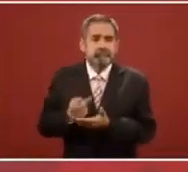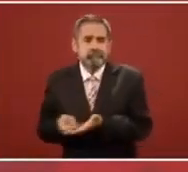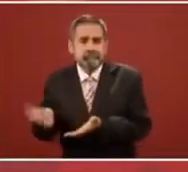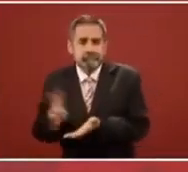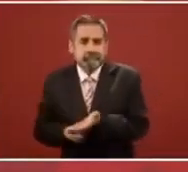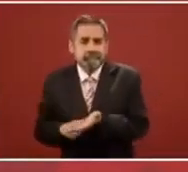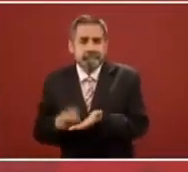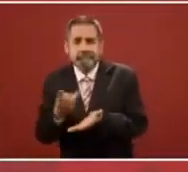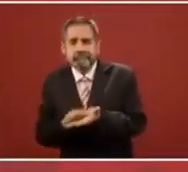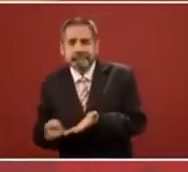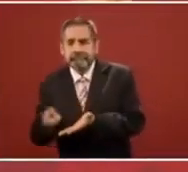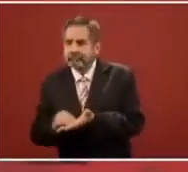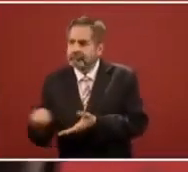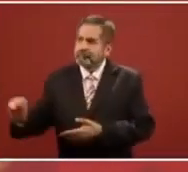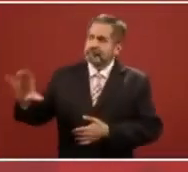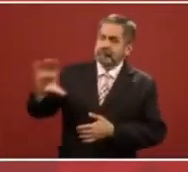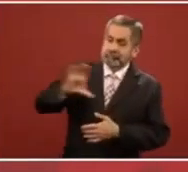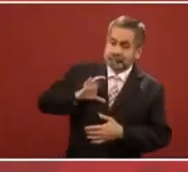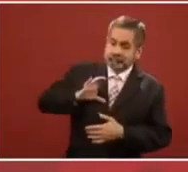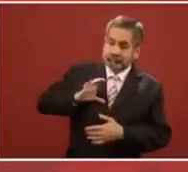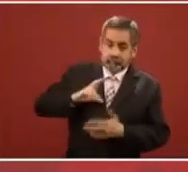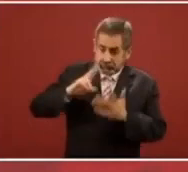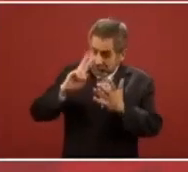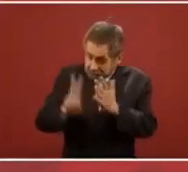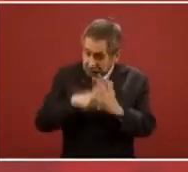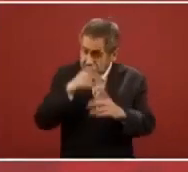triple, ¿cómo las vamos a volver a contratar nosotros?